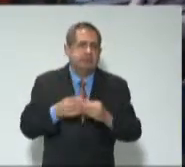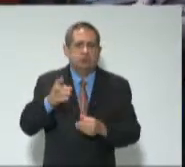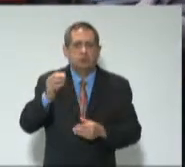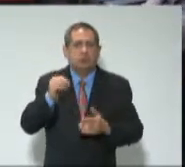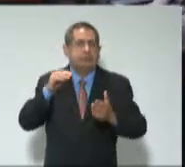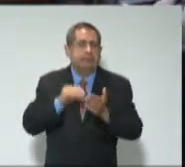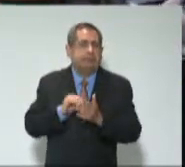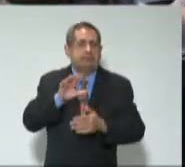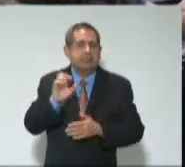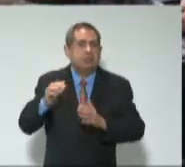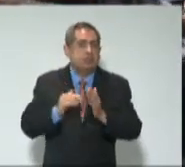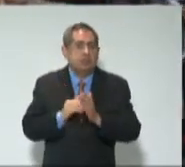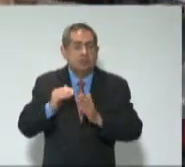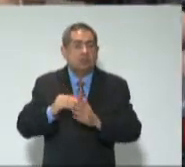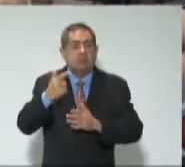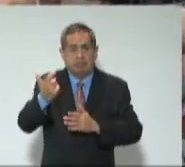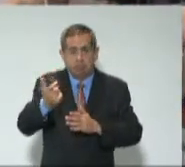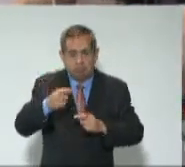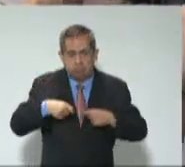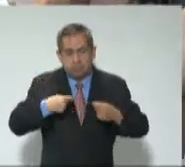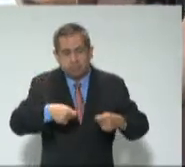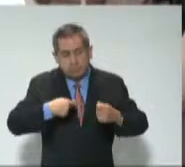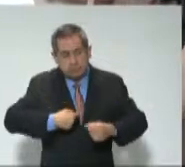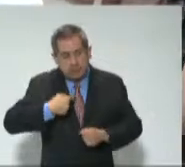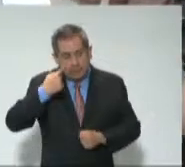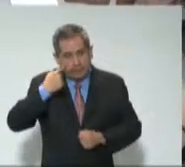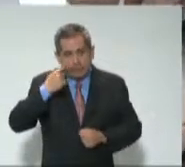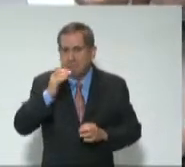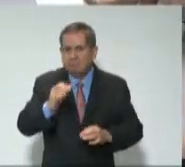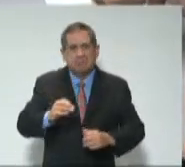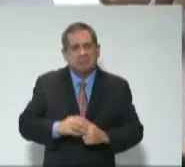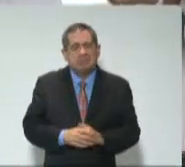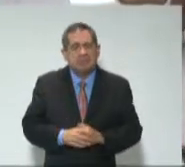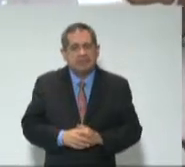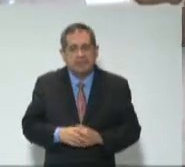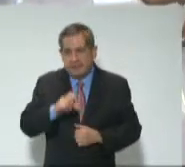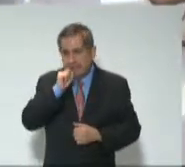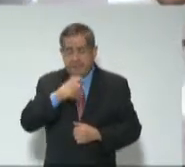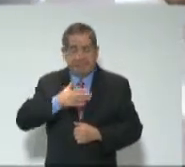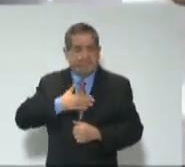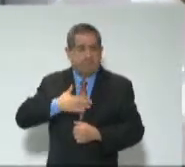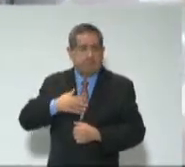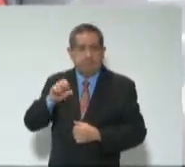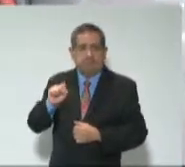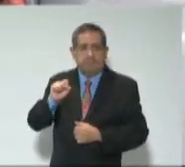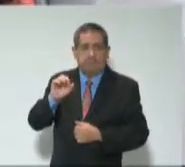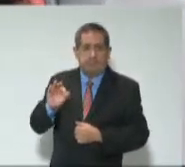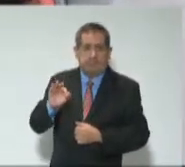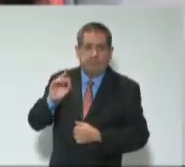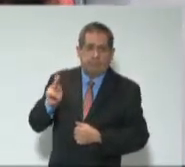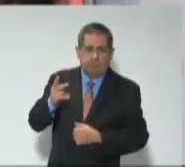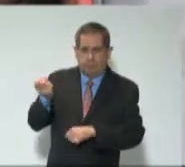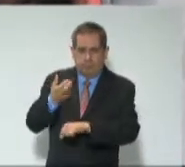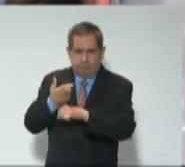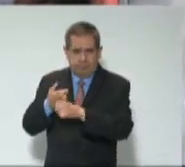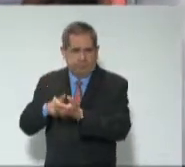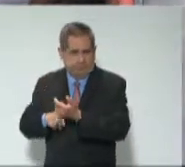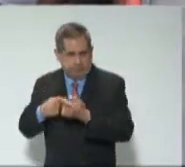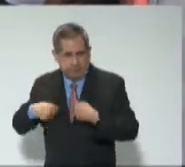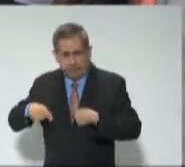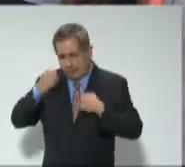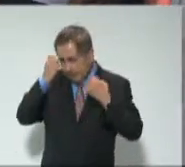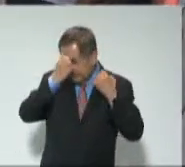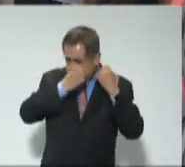9,500 millones de pesos estamos haciendo también desde la secretaría de la función pública una revisión